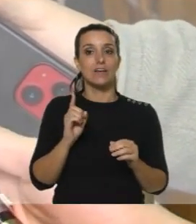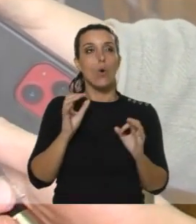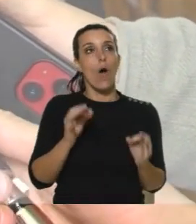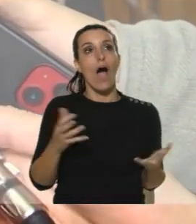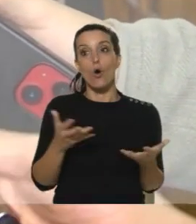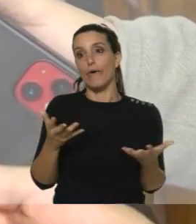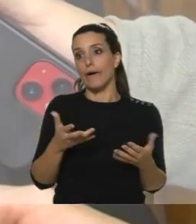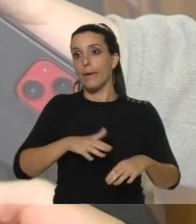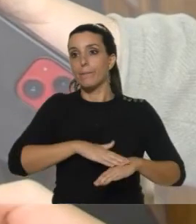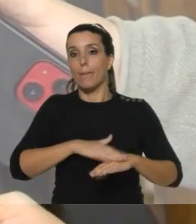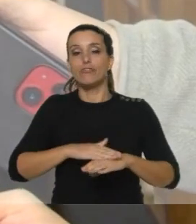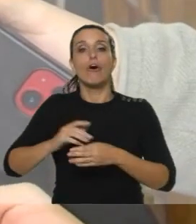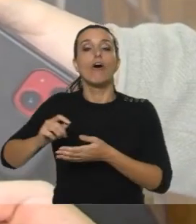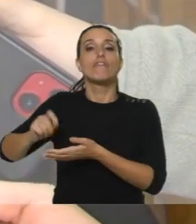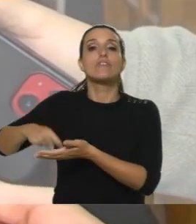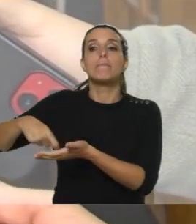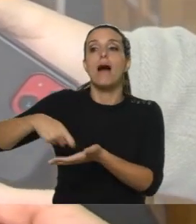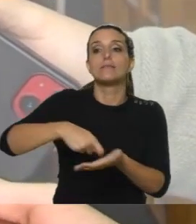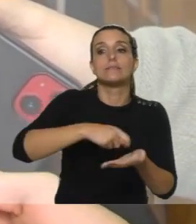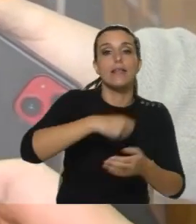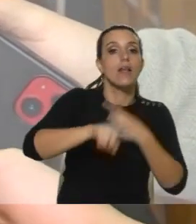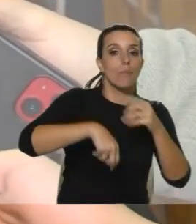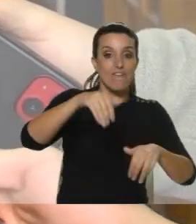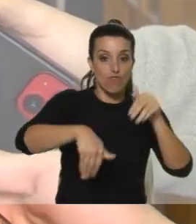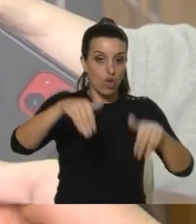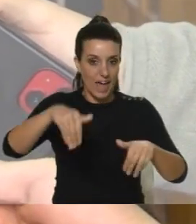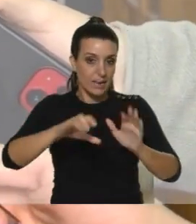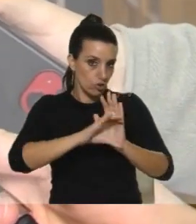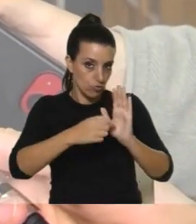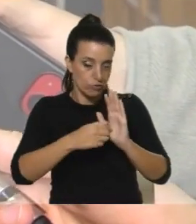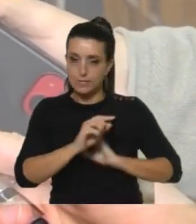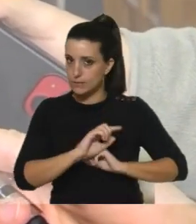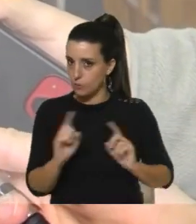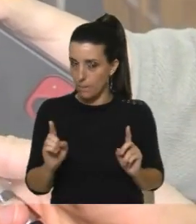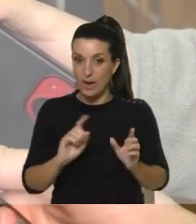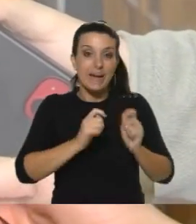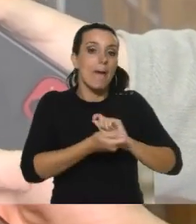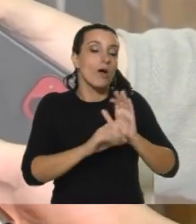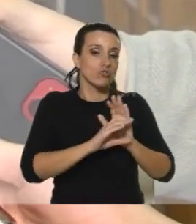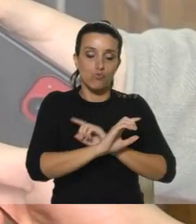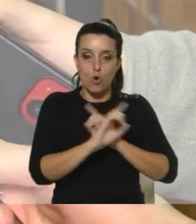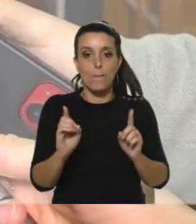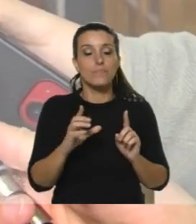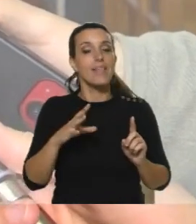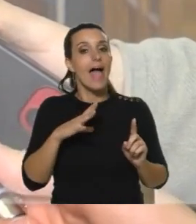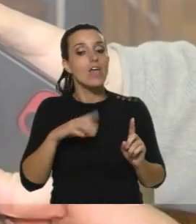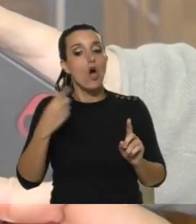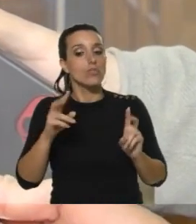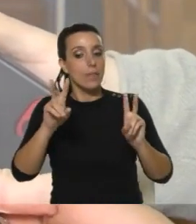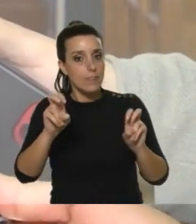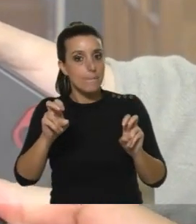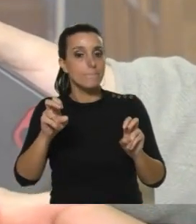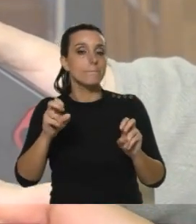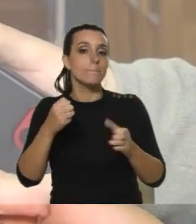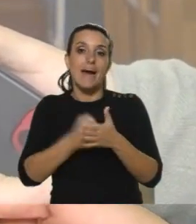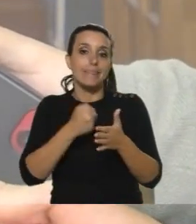la vía de juntar las firmas para un plebiscito constitucional creemos que hay aspectos que son de batalla